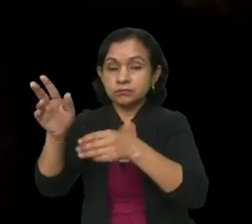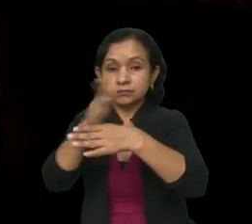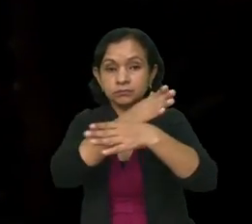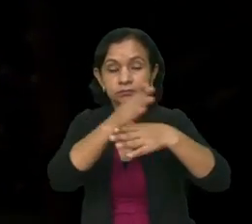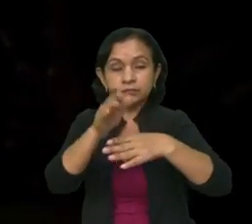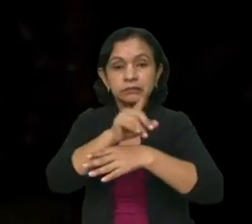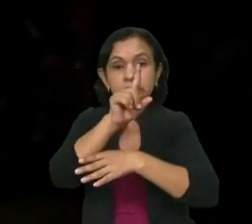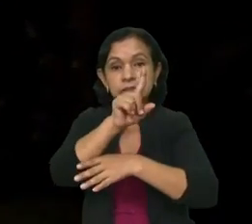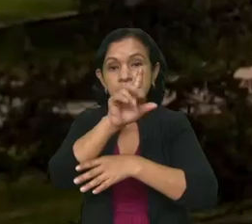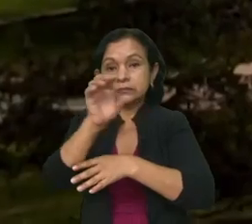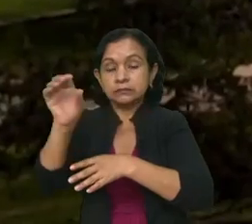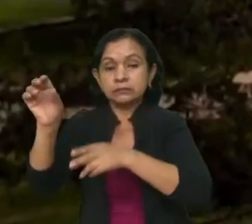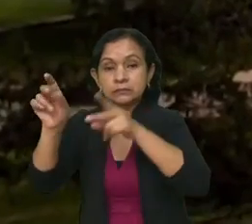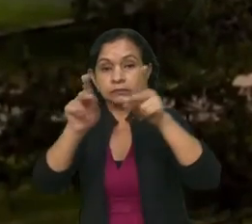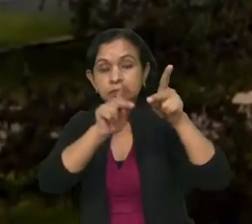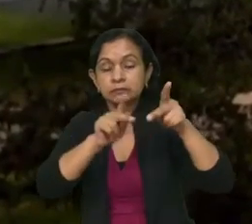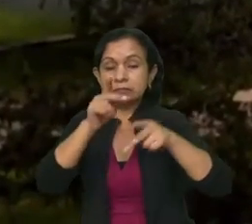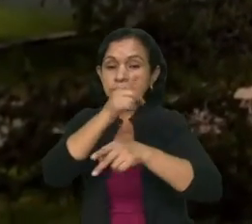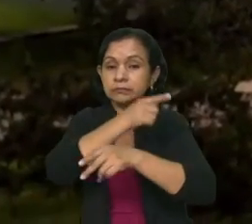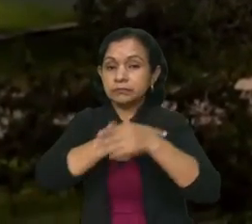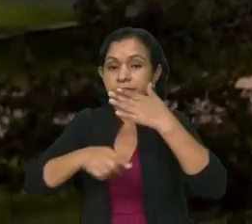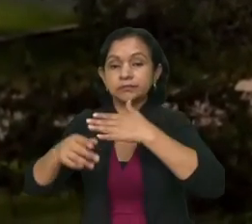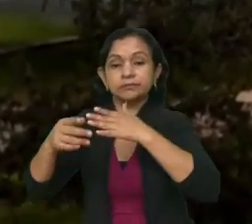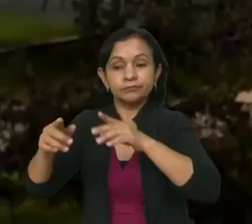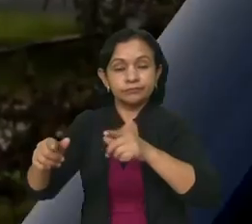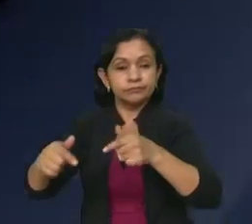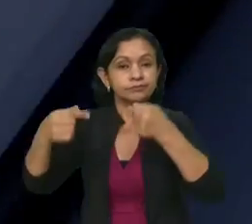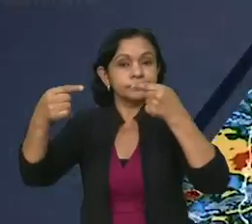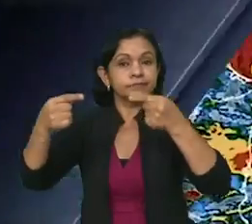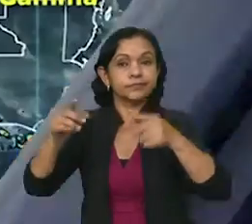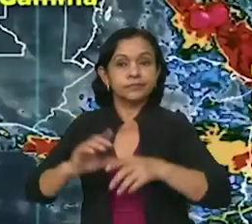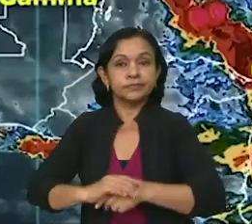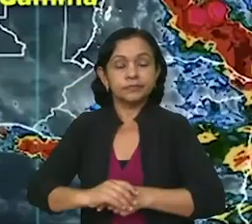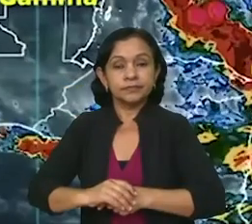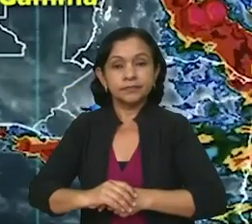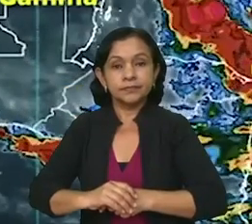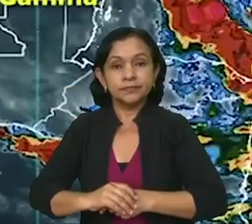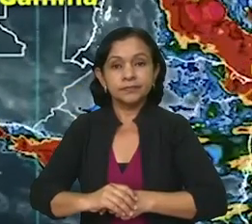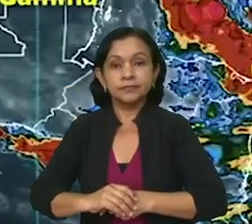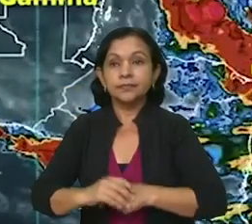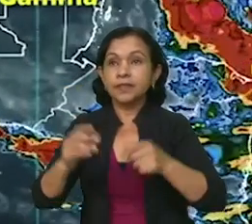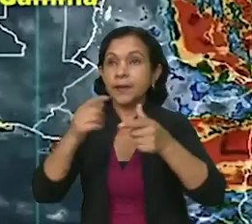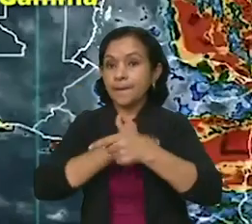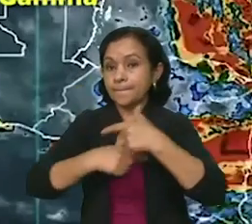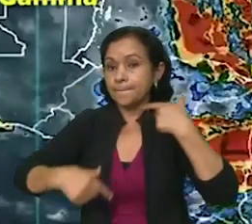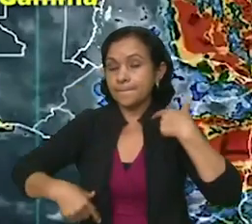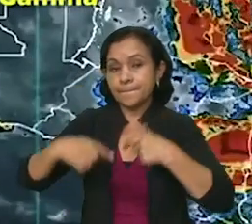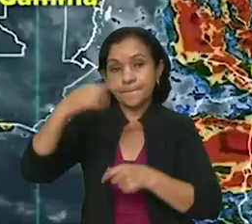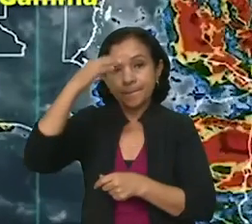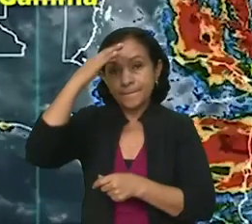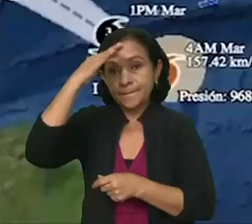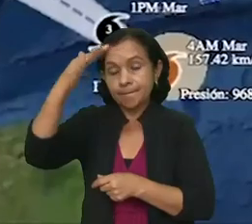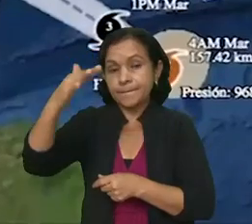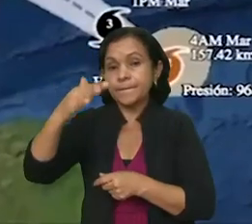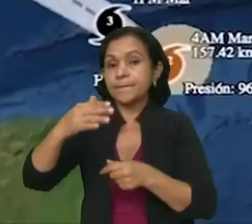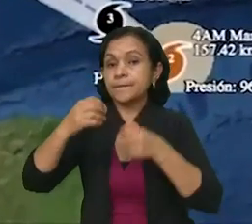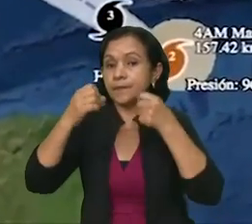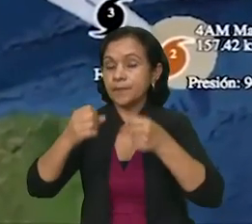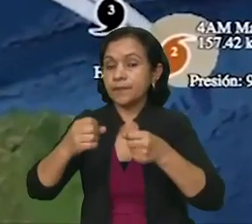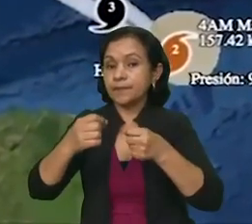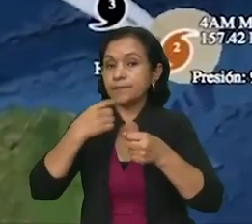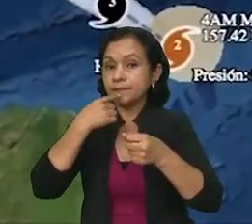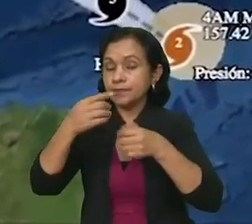100 personas han resultado heridas en los enfrentamientos. El presidente mexicano Andrés Manuel López Obrador